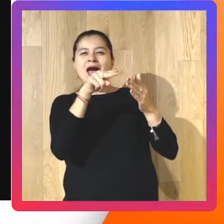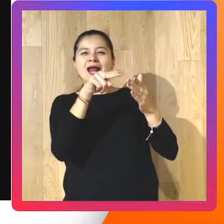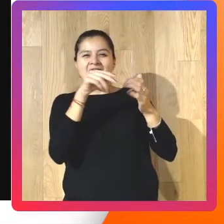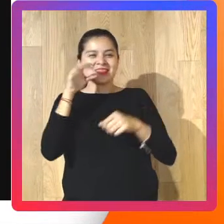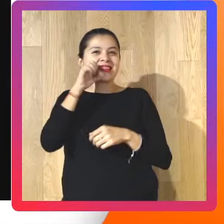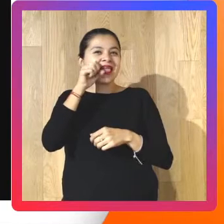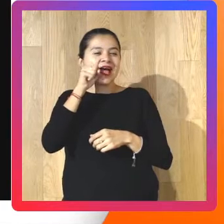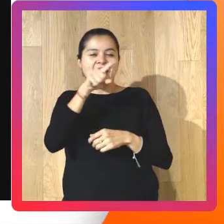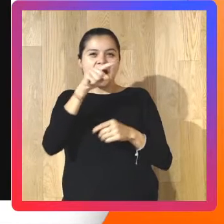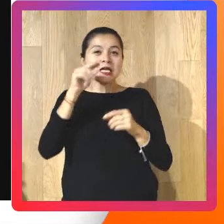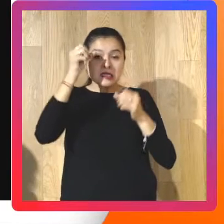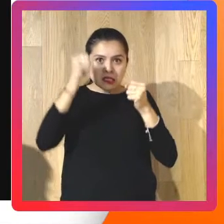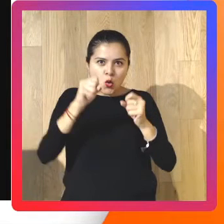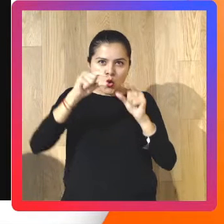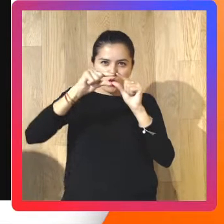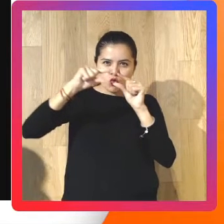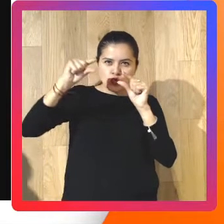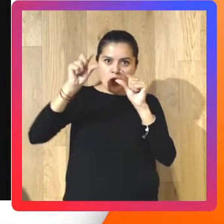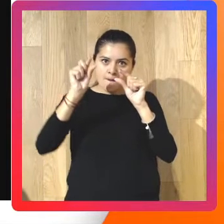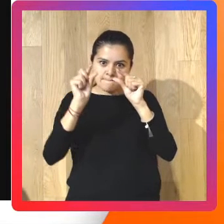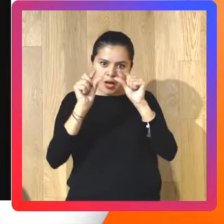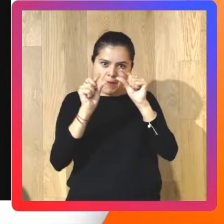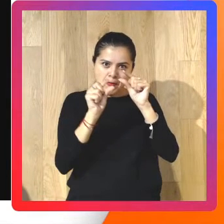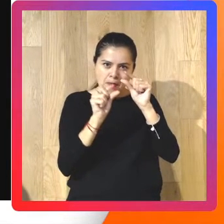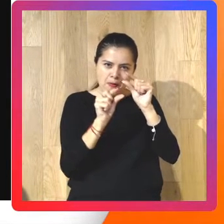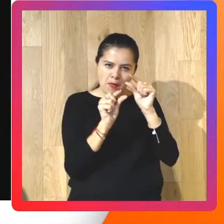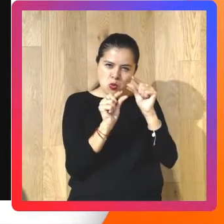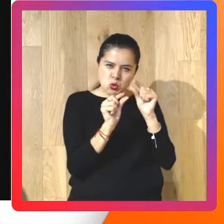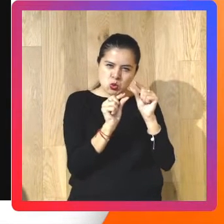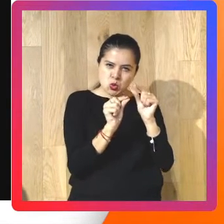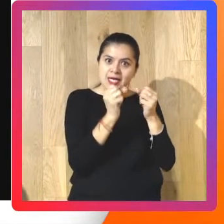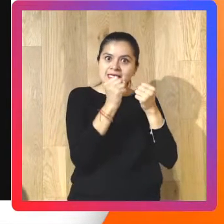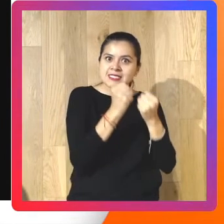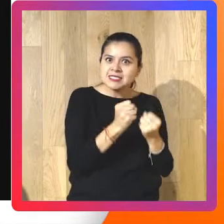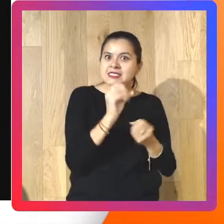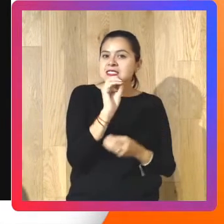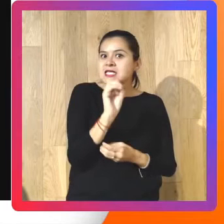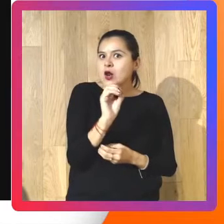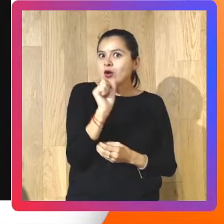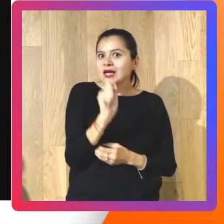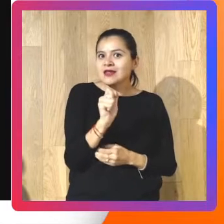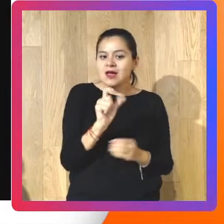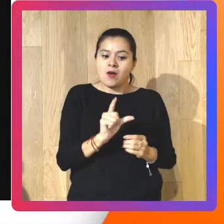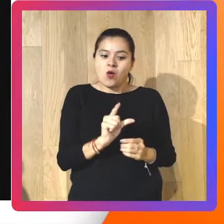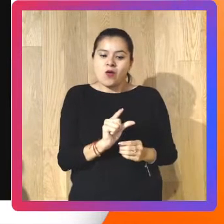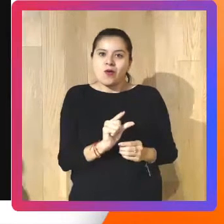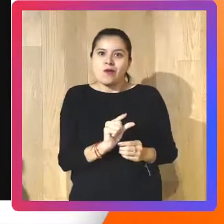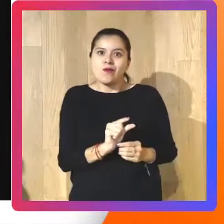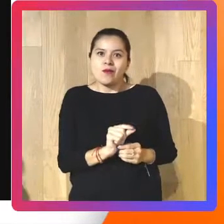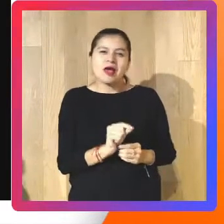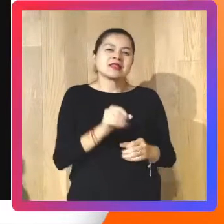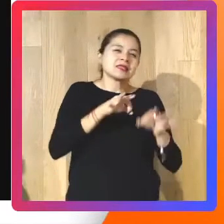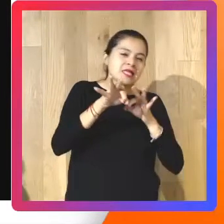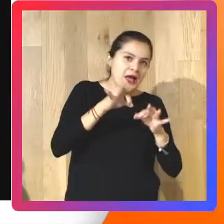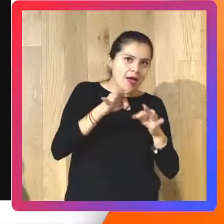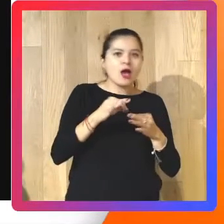les aseguro que si se mueve ese lugar anaranjado y lo bajamos a casi 0, también va a bajar mucho el rojo, que son la gente que tiene trabajos informales, o